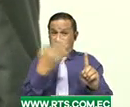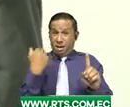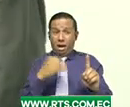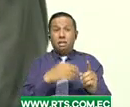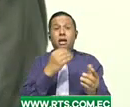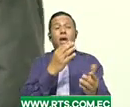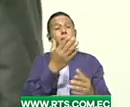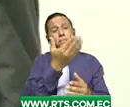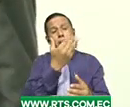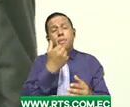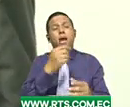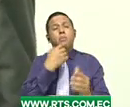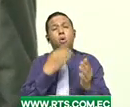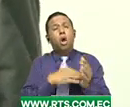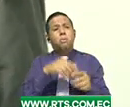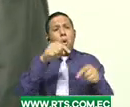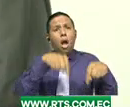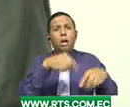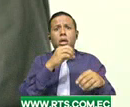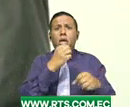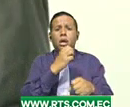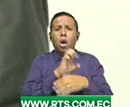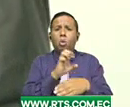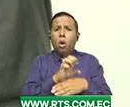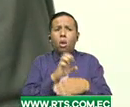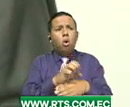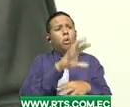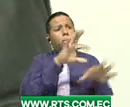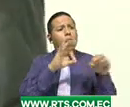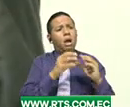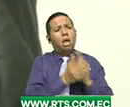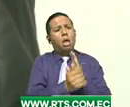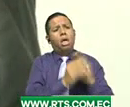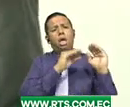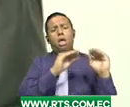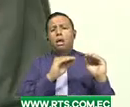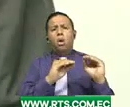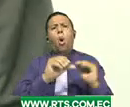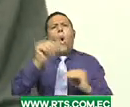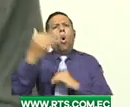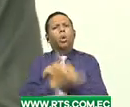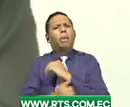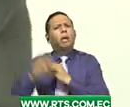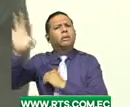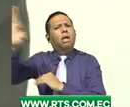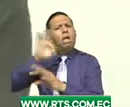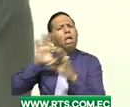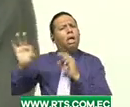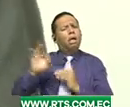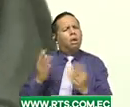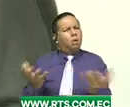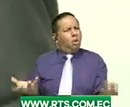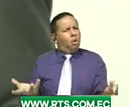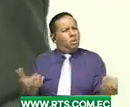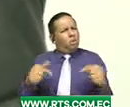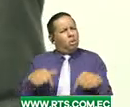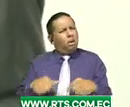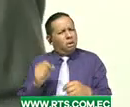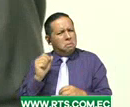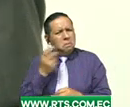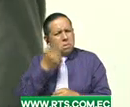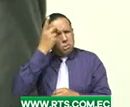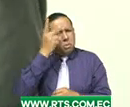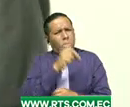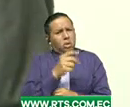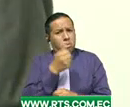capacitación extranjera sin pasar por contratación pública. Se ha gastado más de $100,000 de nuestros recursos sin haber ido al sistema de contratación pública. Lo hizo directamente como